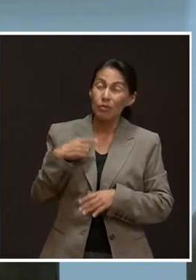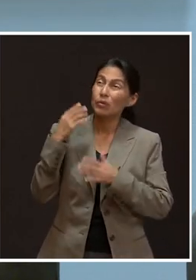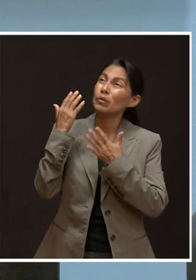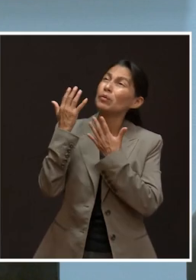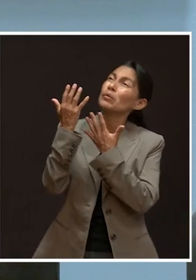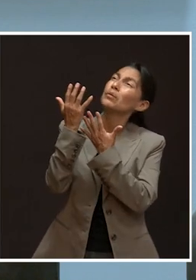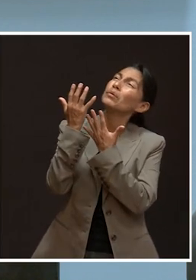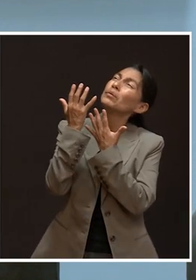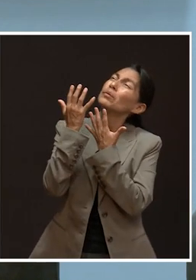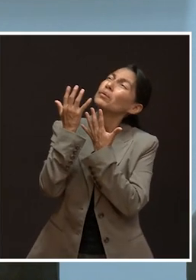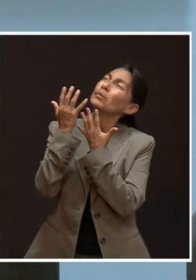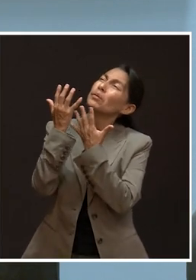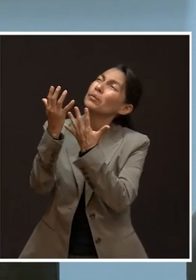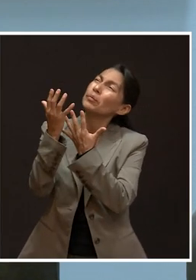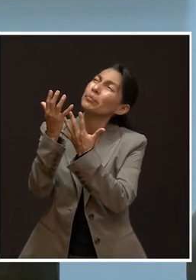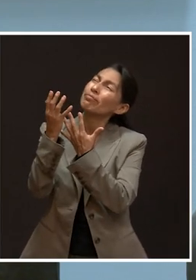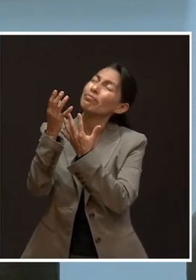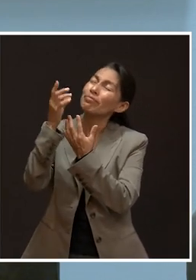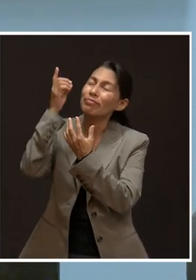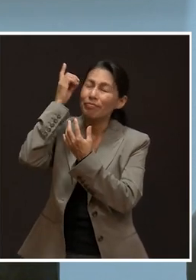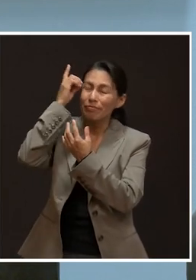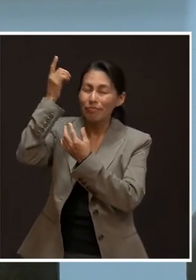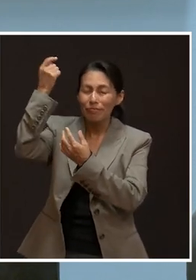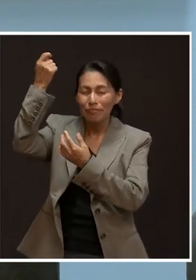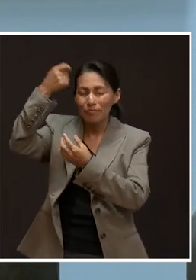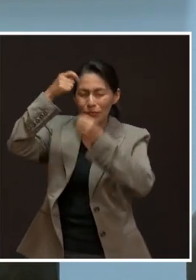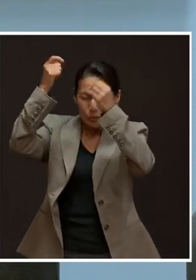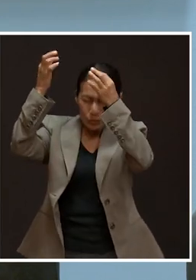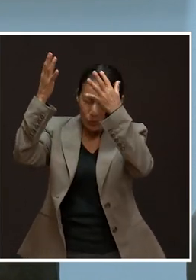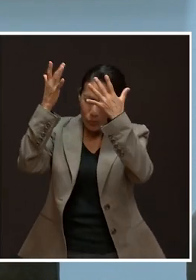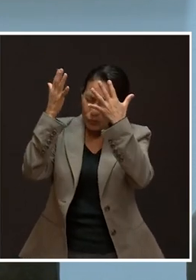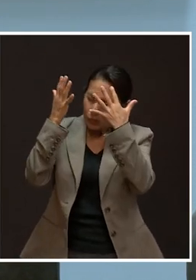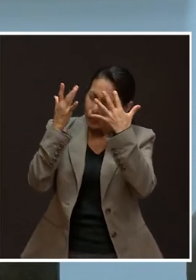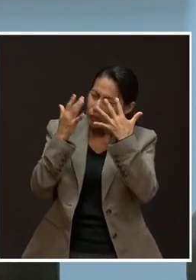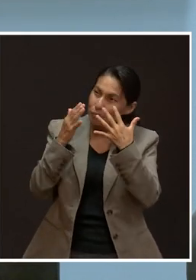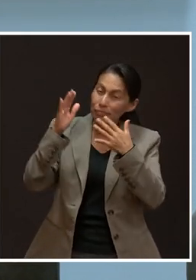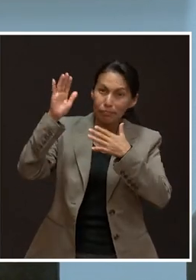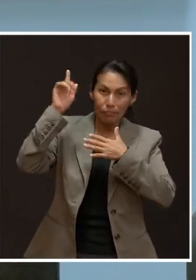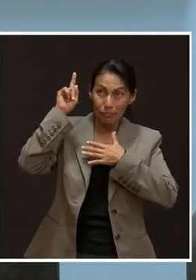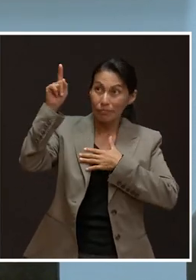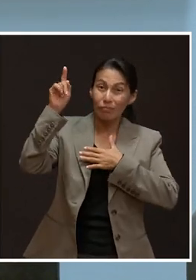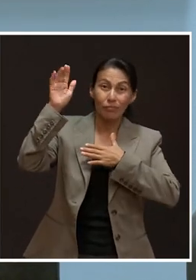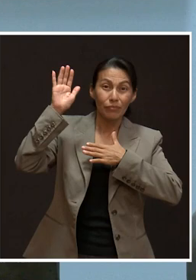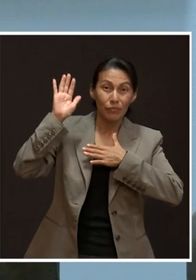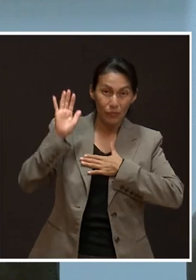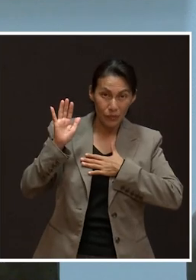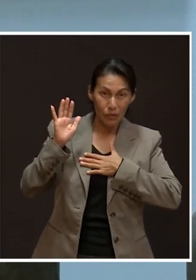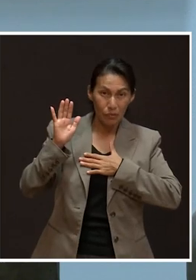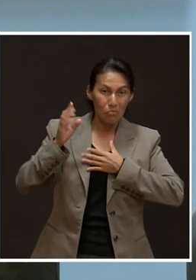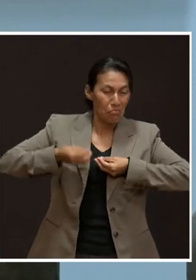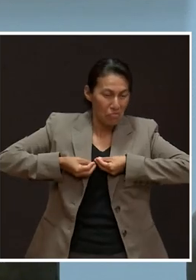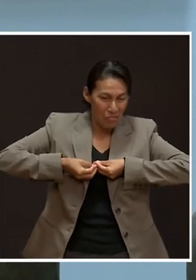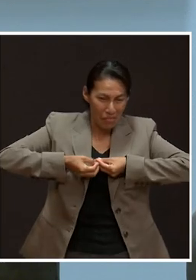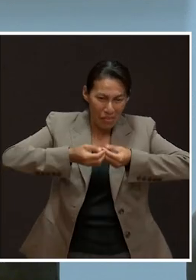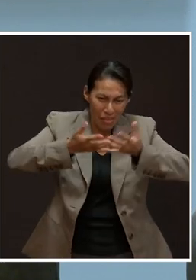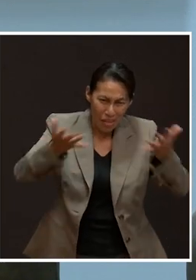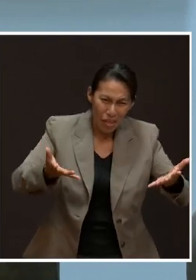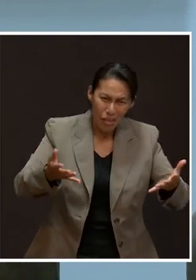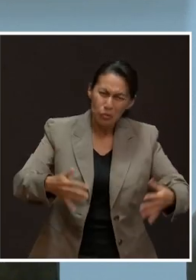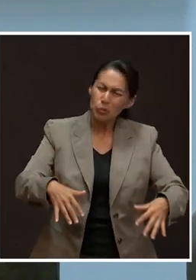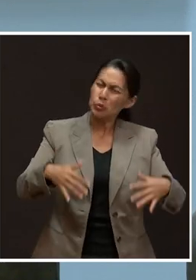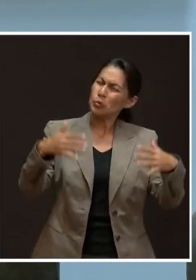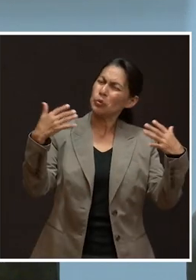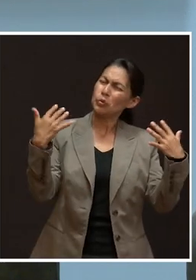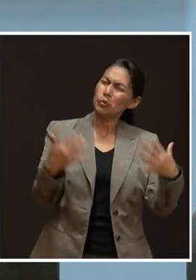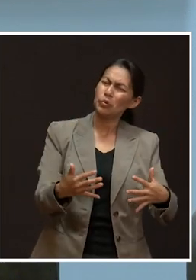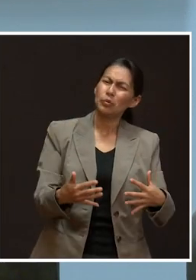va a derramar abundantes bendiciones. Él lo ha prometido. Porque así es, es generoso, abundante,